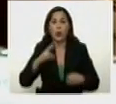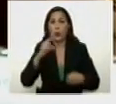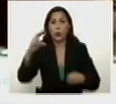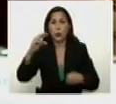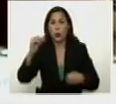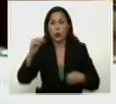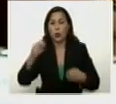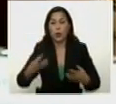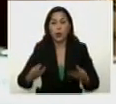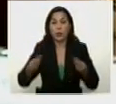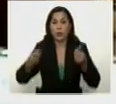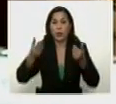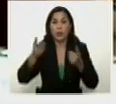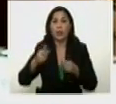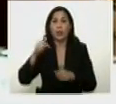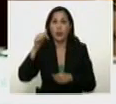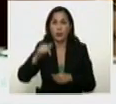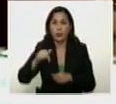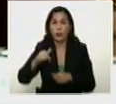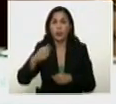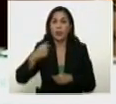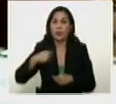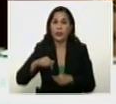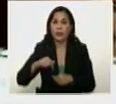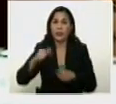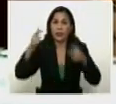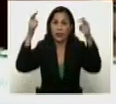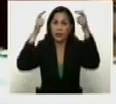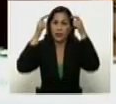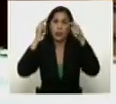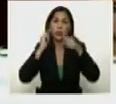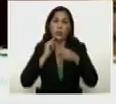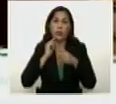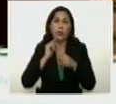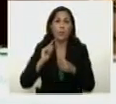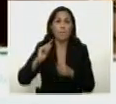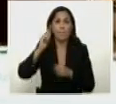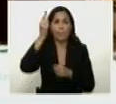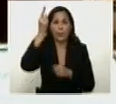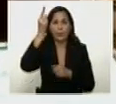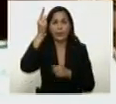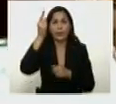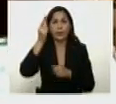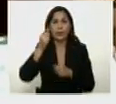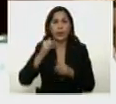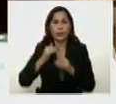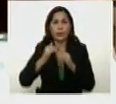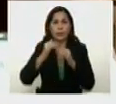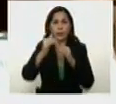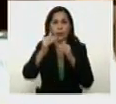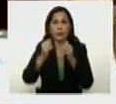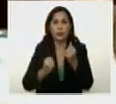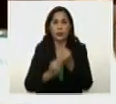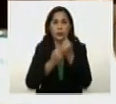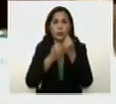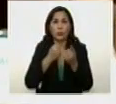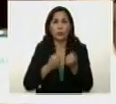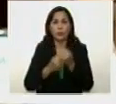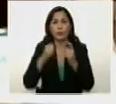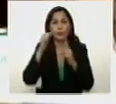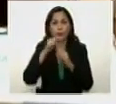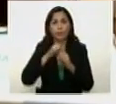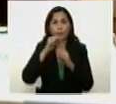capital, y que hoy día tiene al chavismo bolivariano como su principal estandarte de lucha.